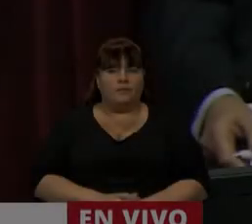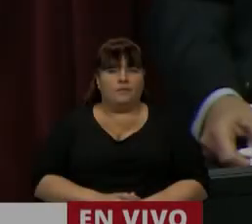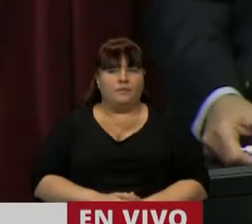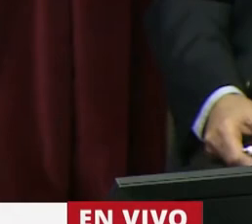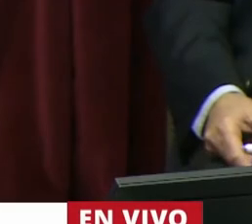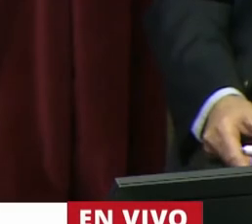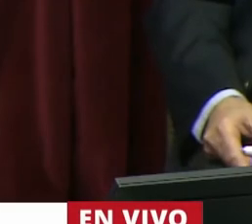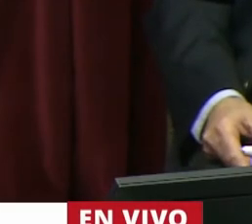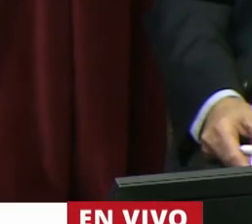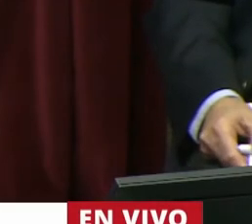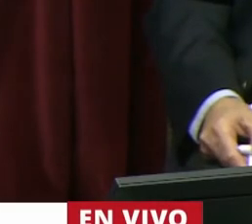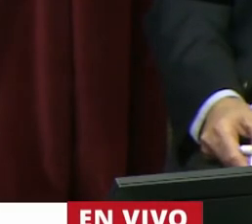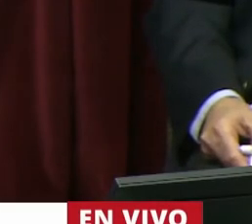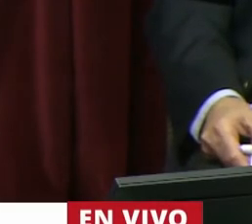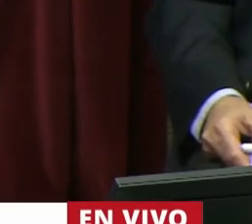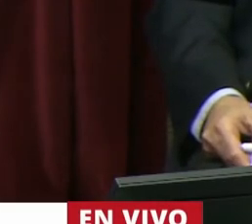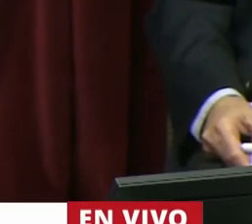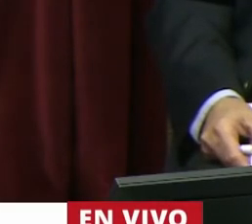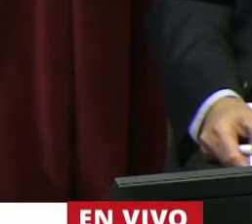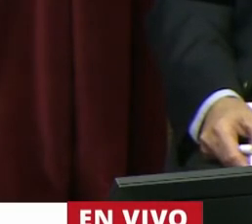la palabra del diputado fernando iglesias